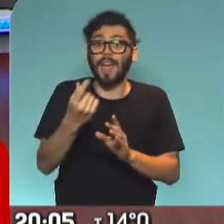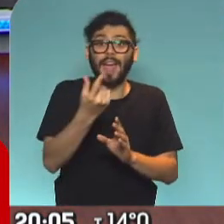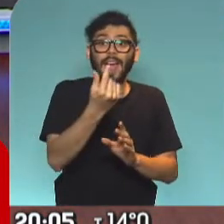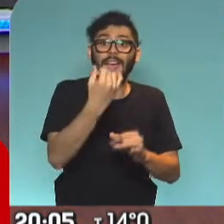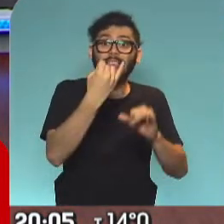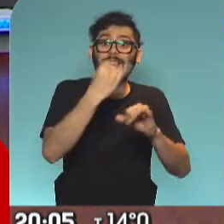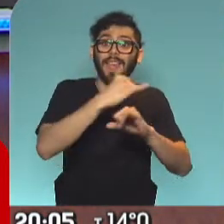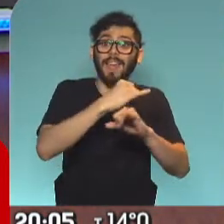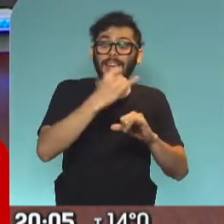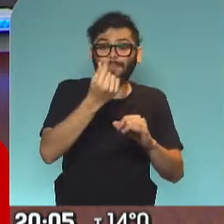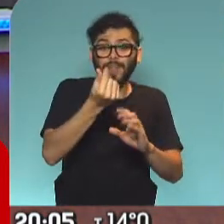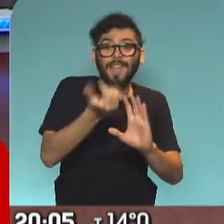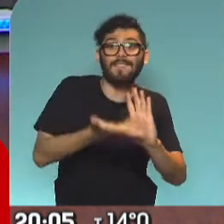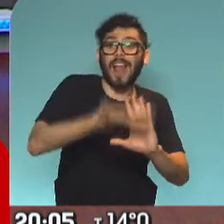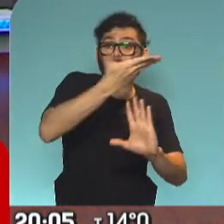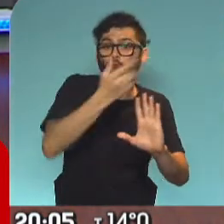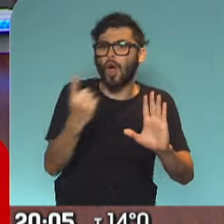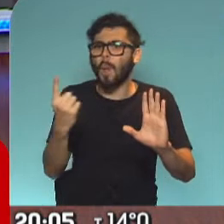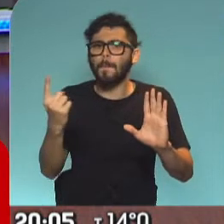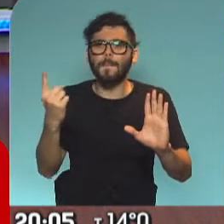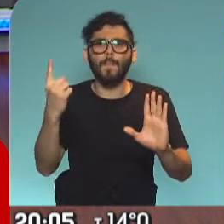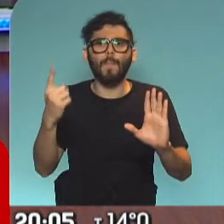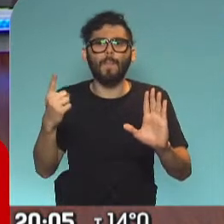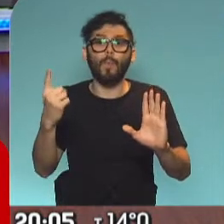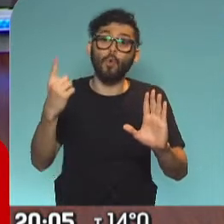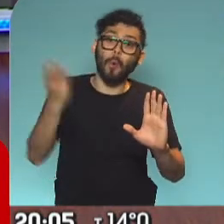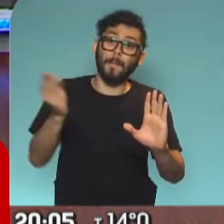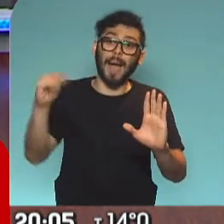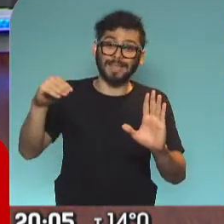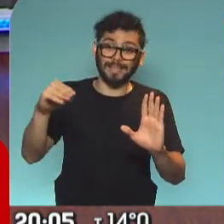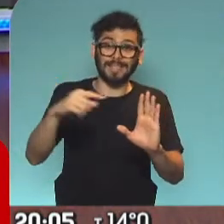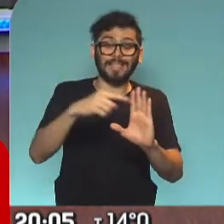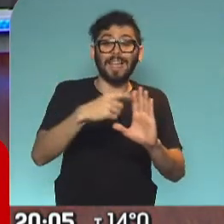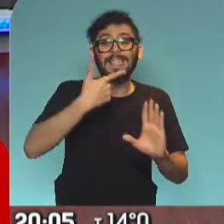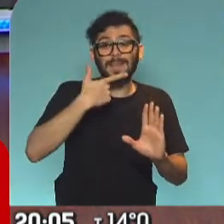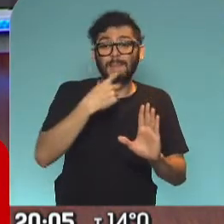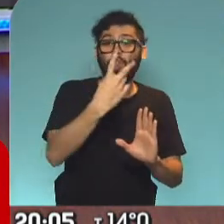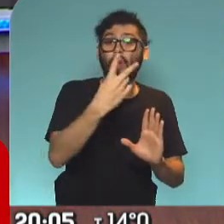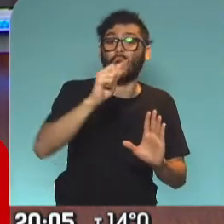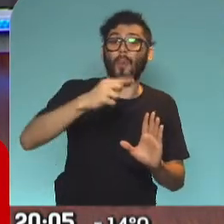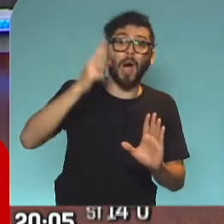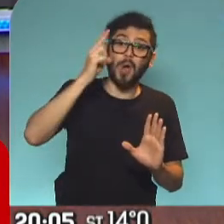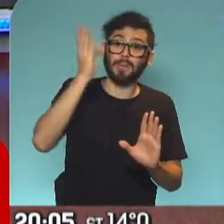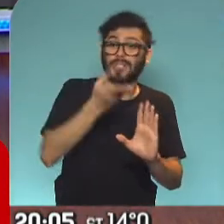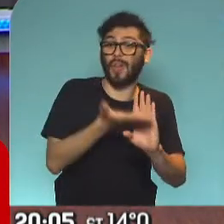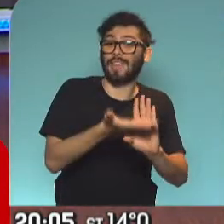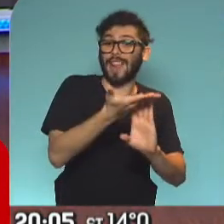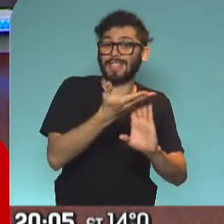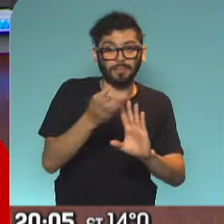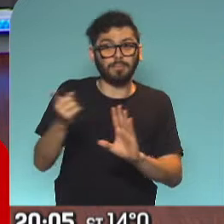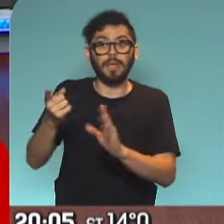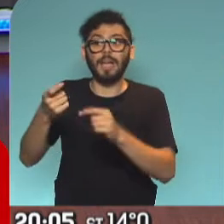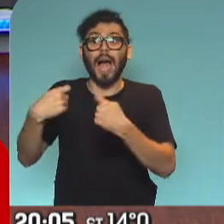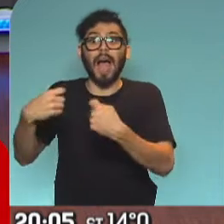Apenas un punto por encima de la inflación de septiembre, que fue 2,8. La canasta básica aumentó apenas un punto por encima de ello,